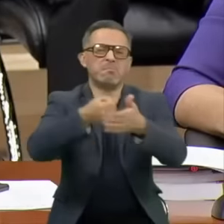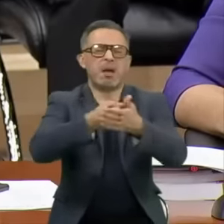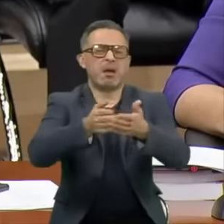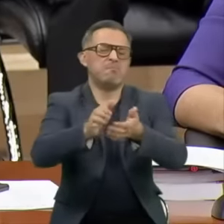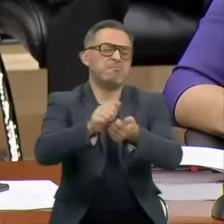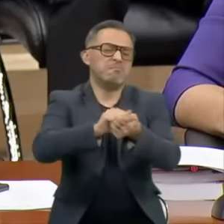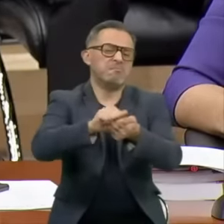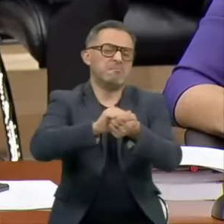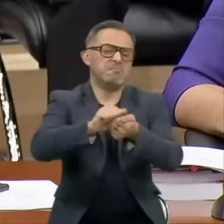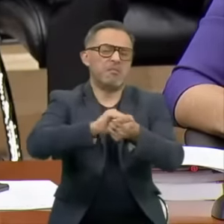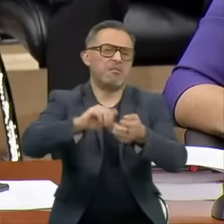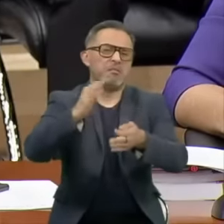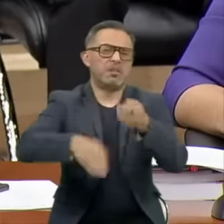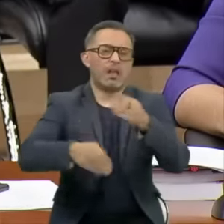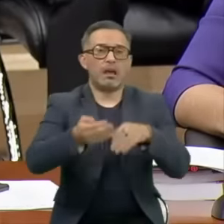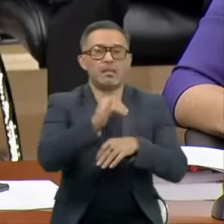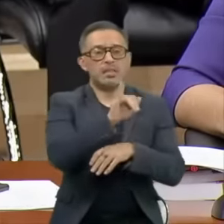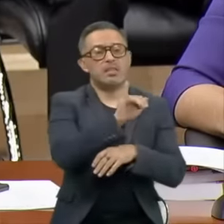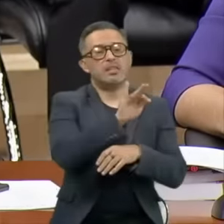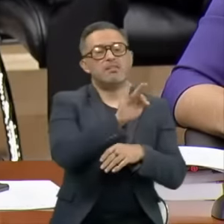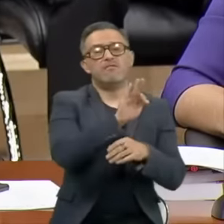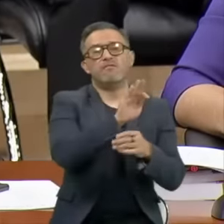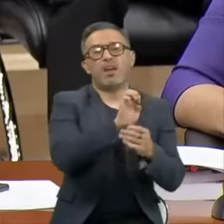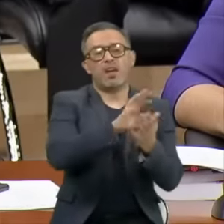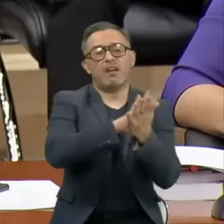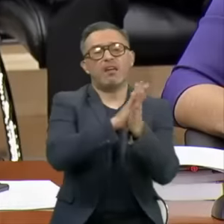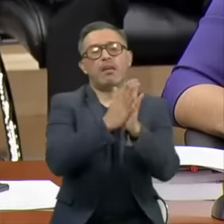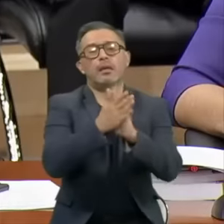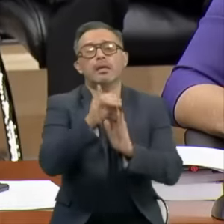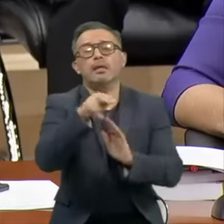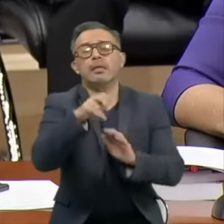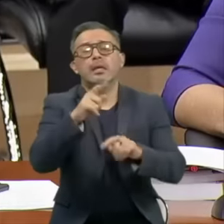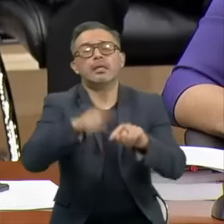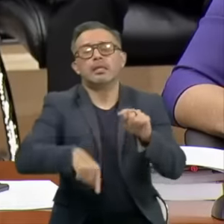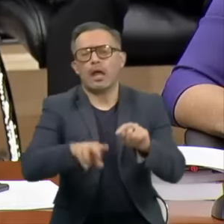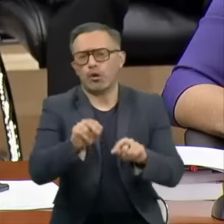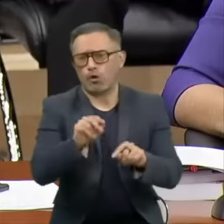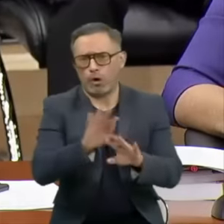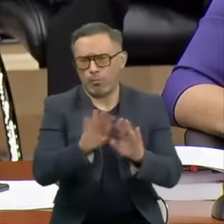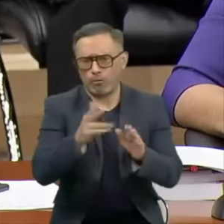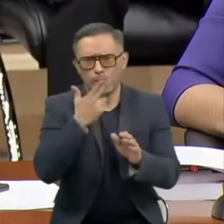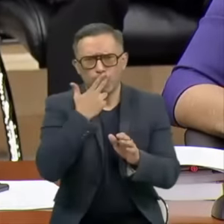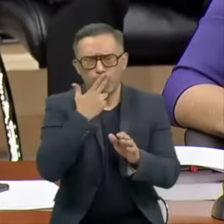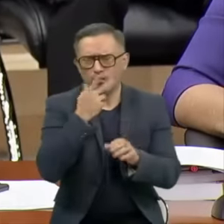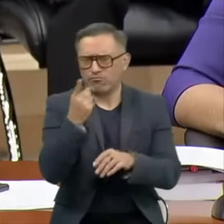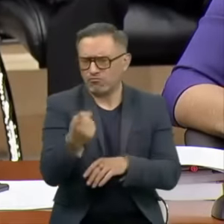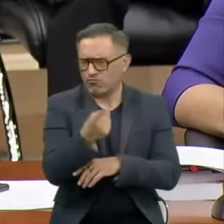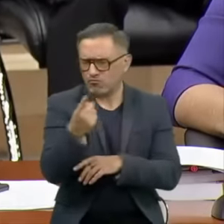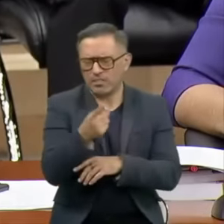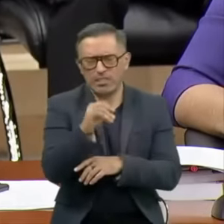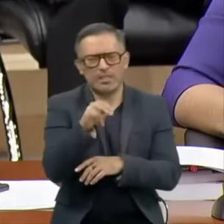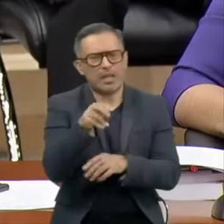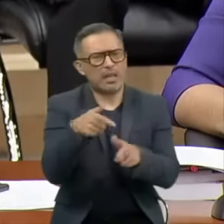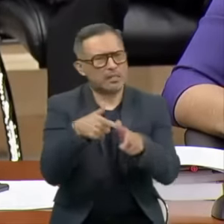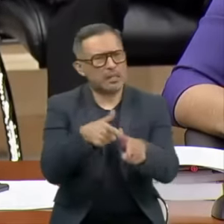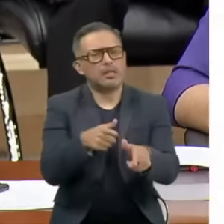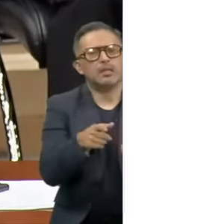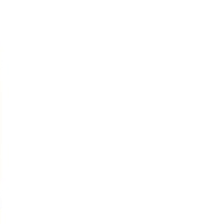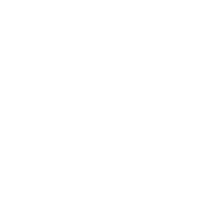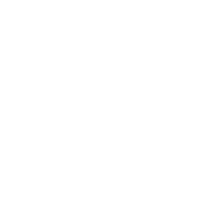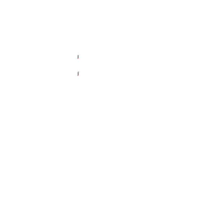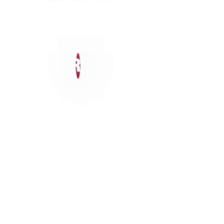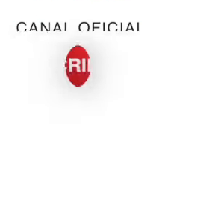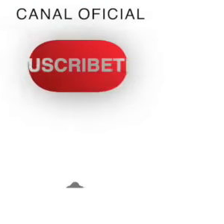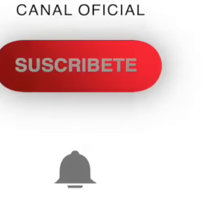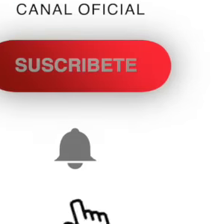IFE a INE no lo demolieron, pues es un proceso de transformación de la institución y va a seguir habiendo un órgano electoral